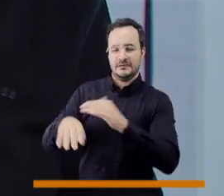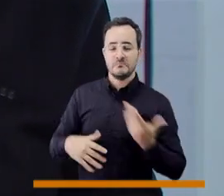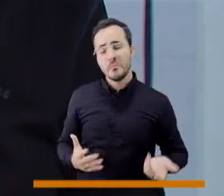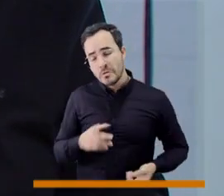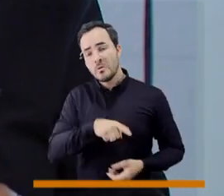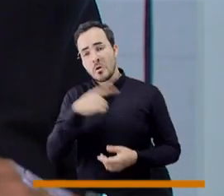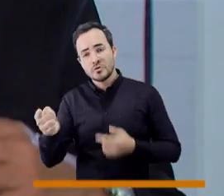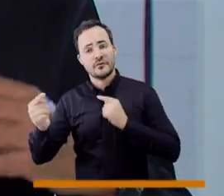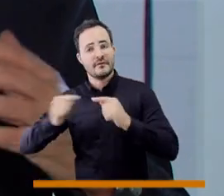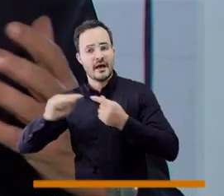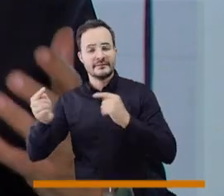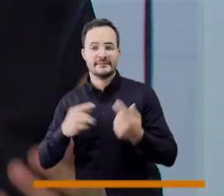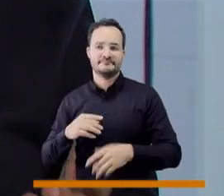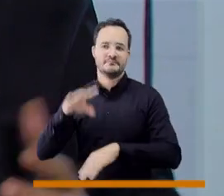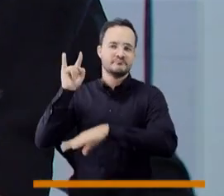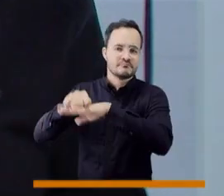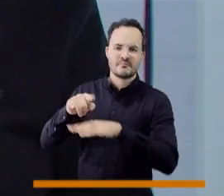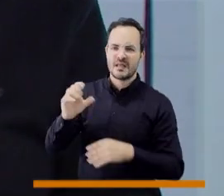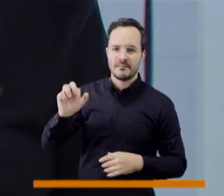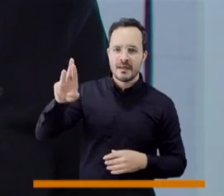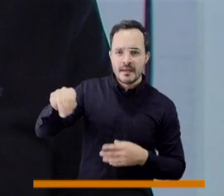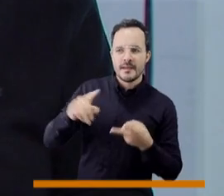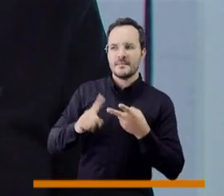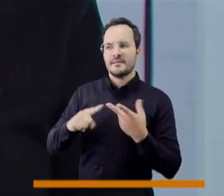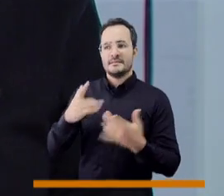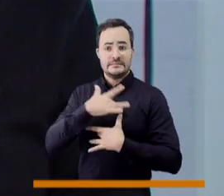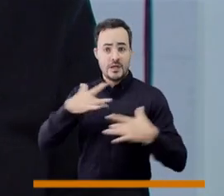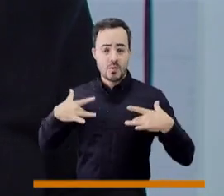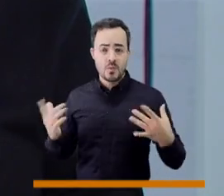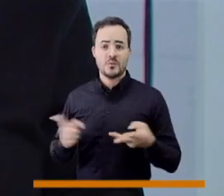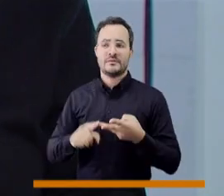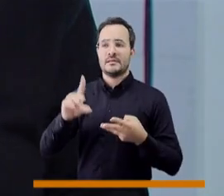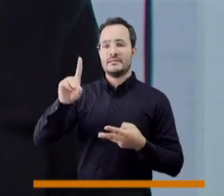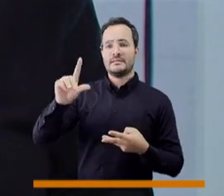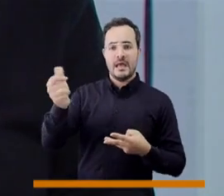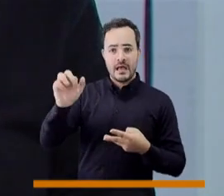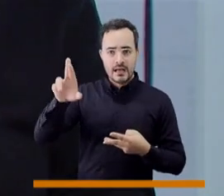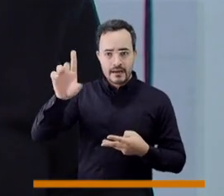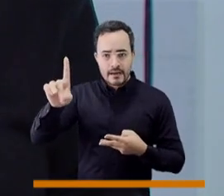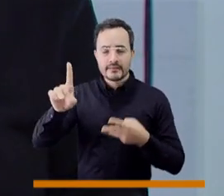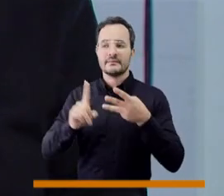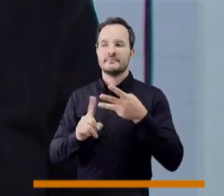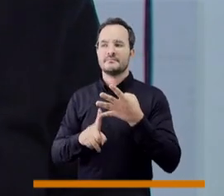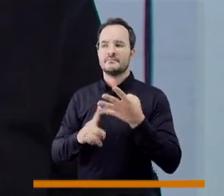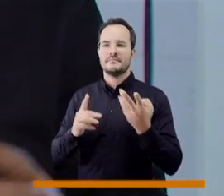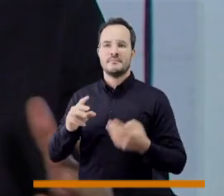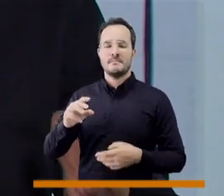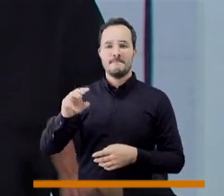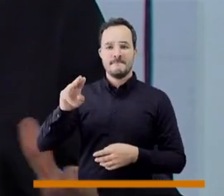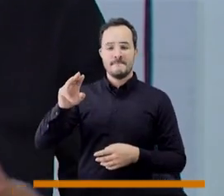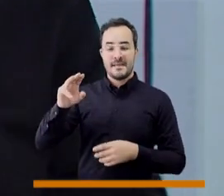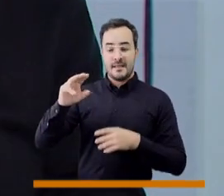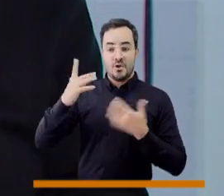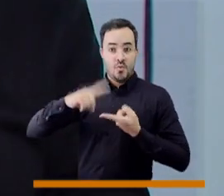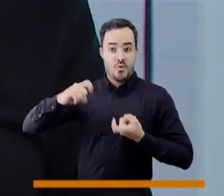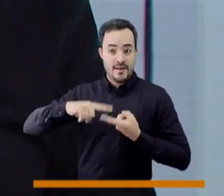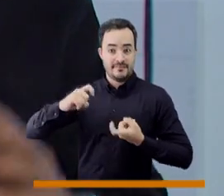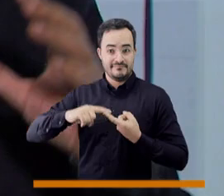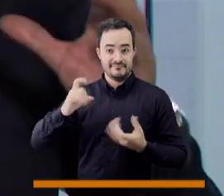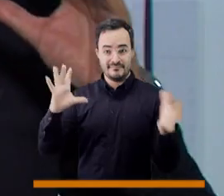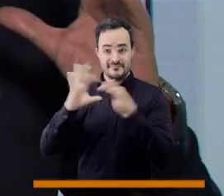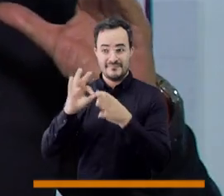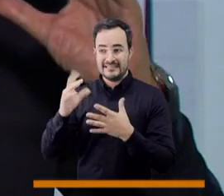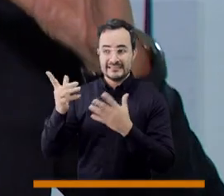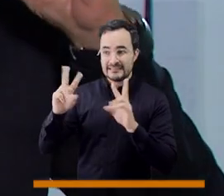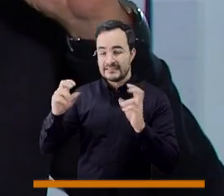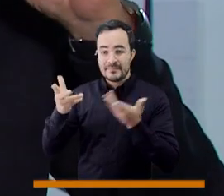a empresas varias, al Dagred, al sector salud, a EPM, a Unemilicon.